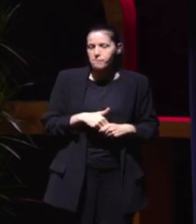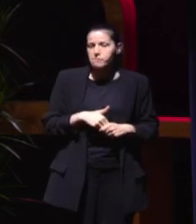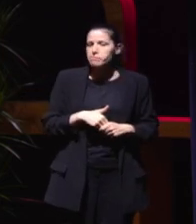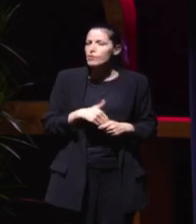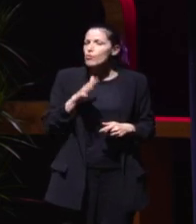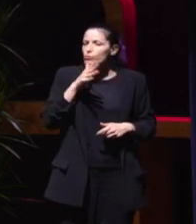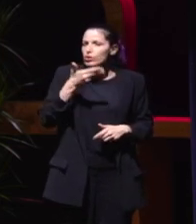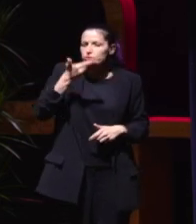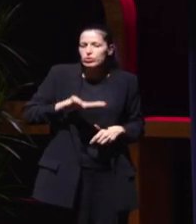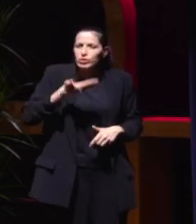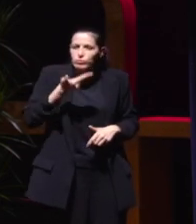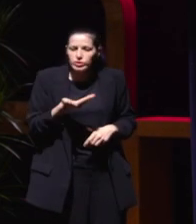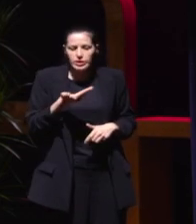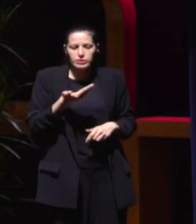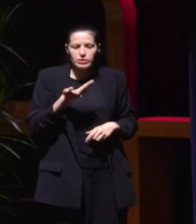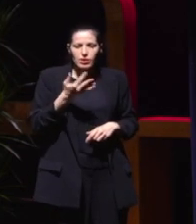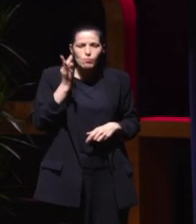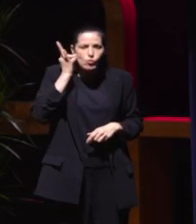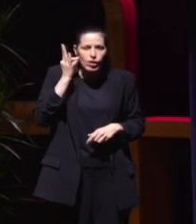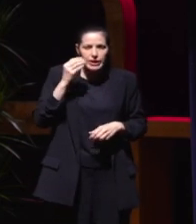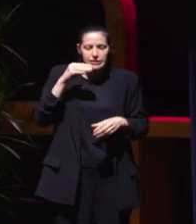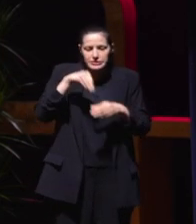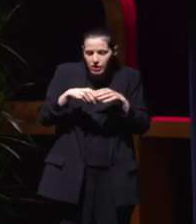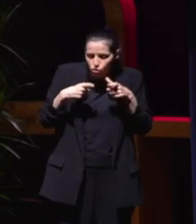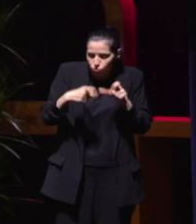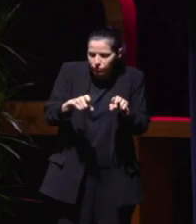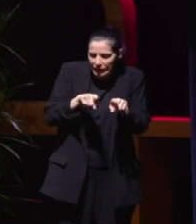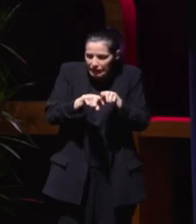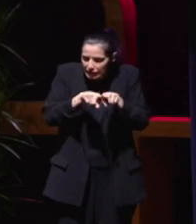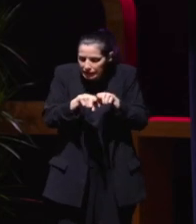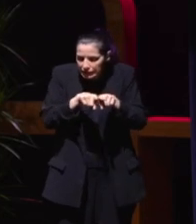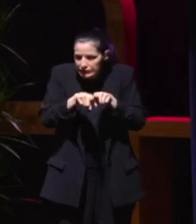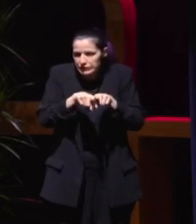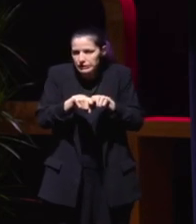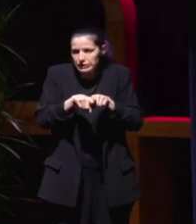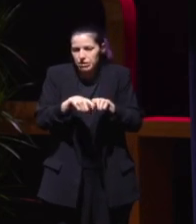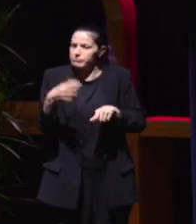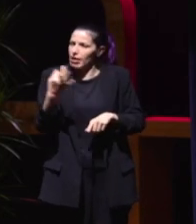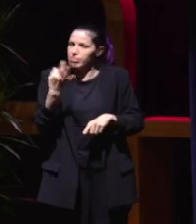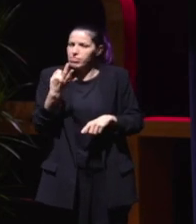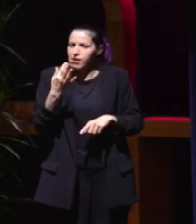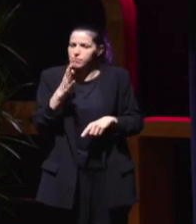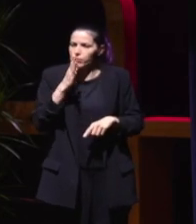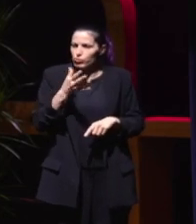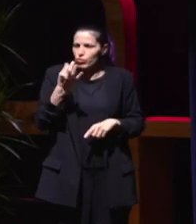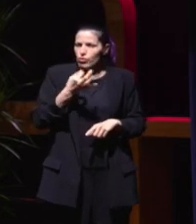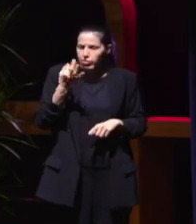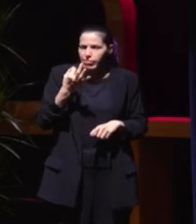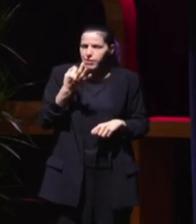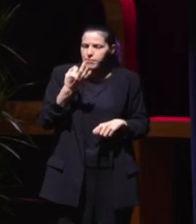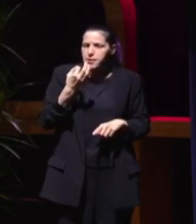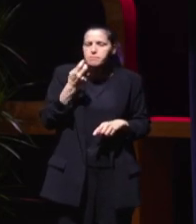haya mujeres en la crítica para que podamos aportar la mirada política sin perder la artística